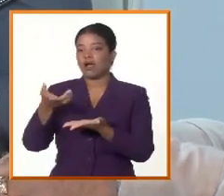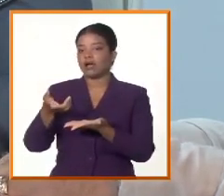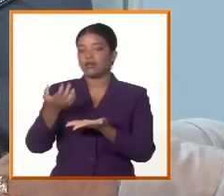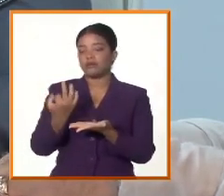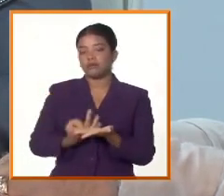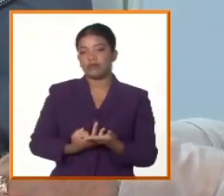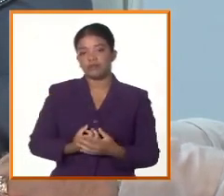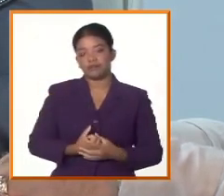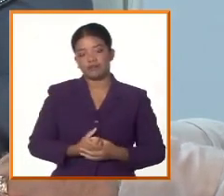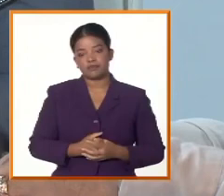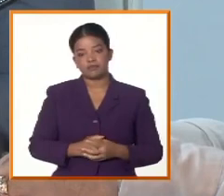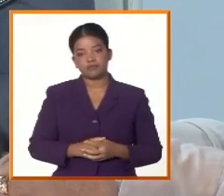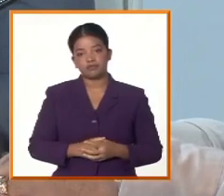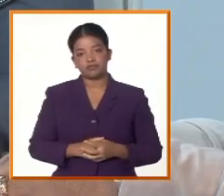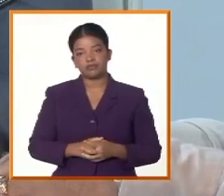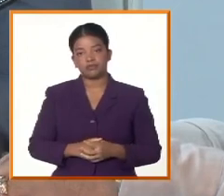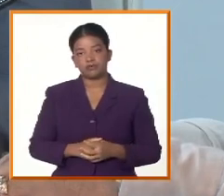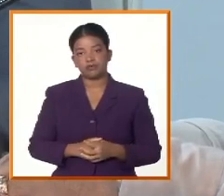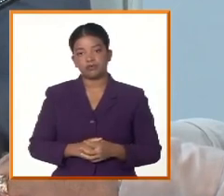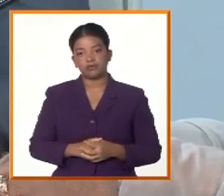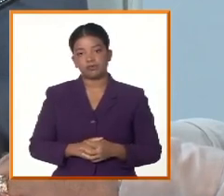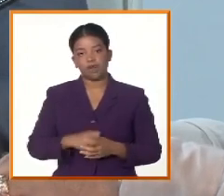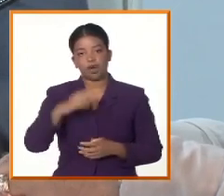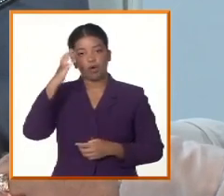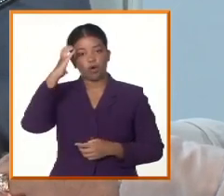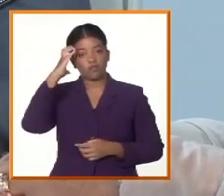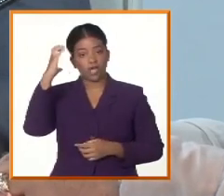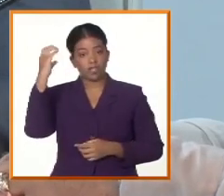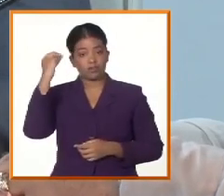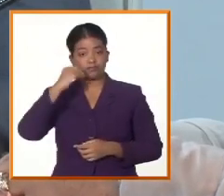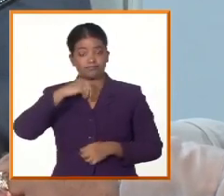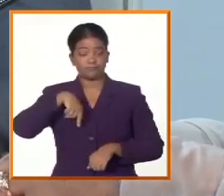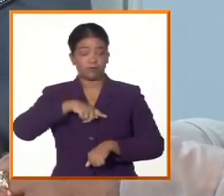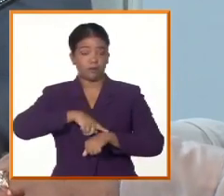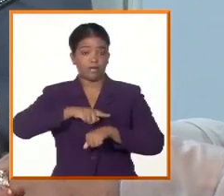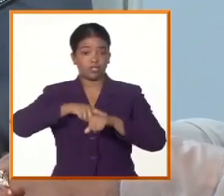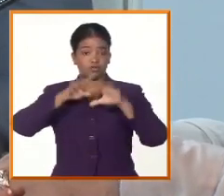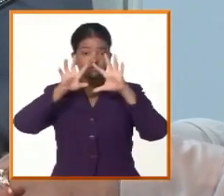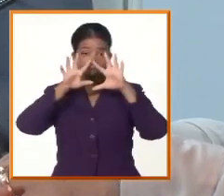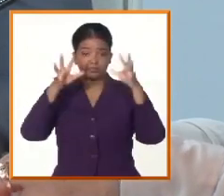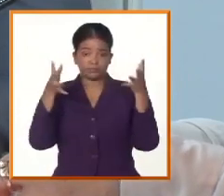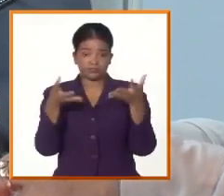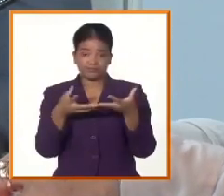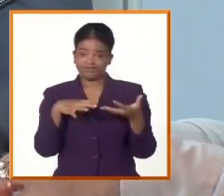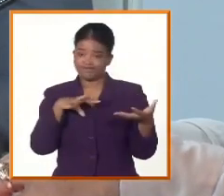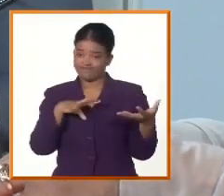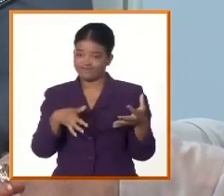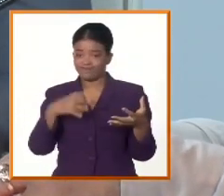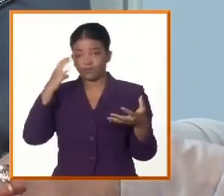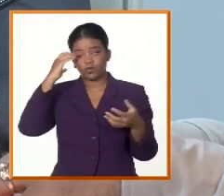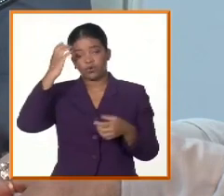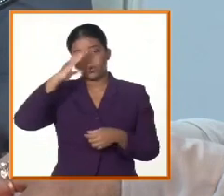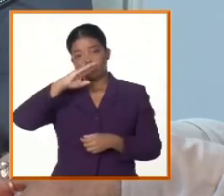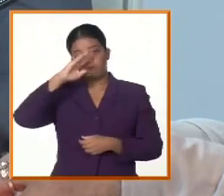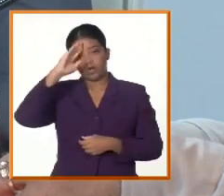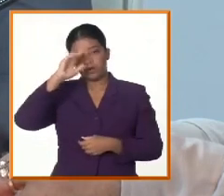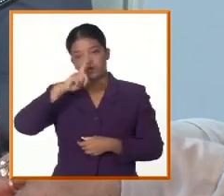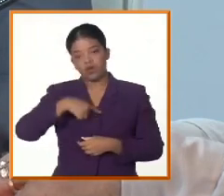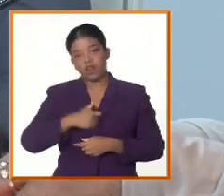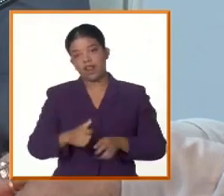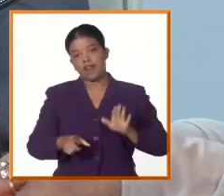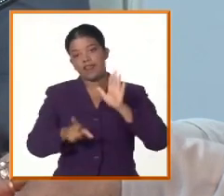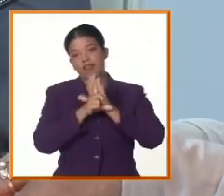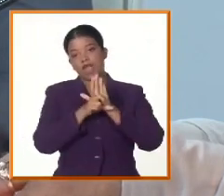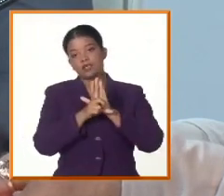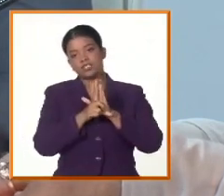cultural y responsabilidad ambiental Un gobierno que en el momento en que se vive en el mundo el gobierno cubano consciente de los retos que tenemos al promulgar esta ley yo creo que